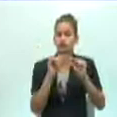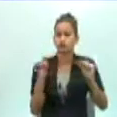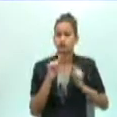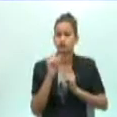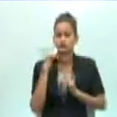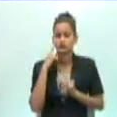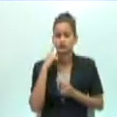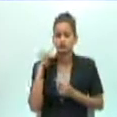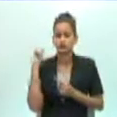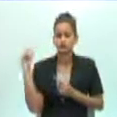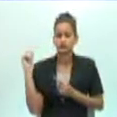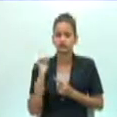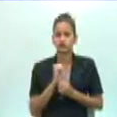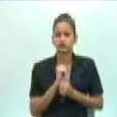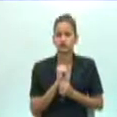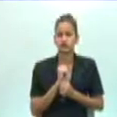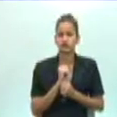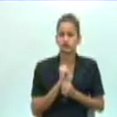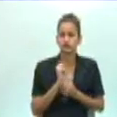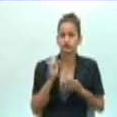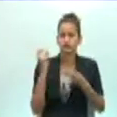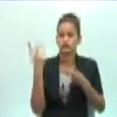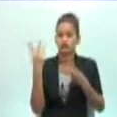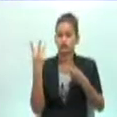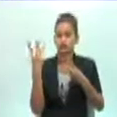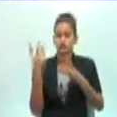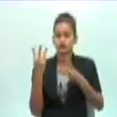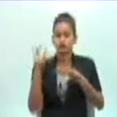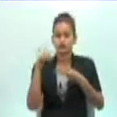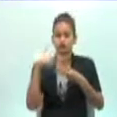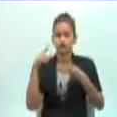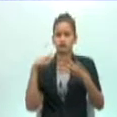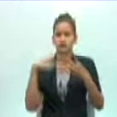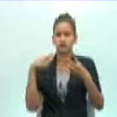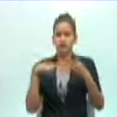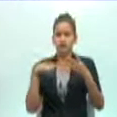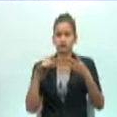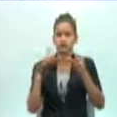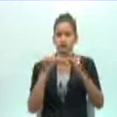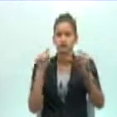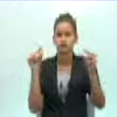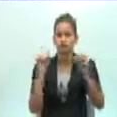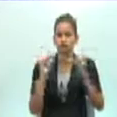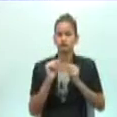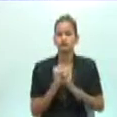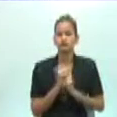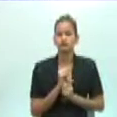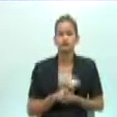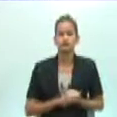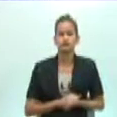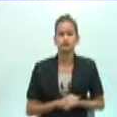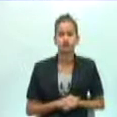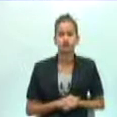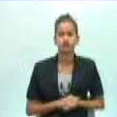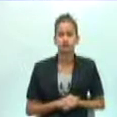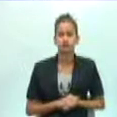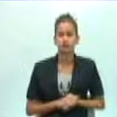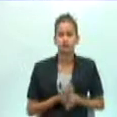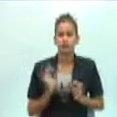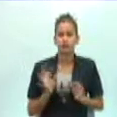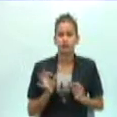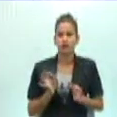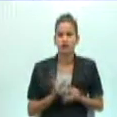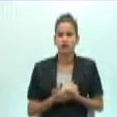costumbre, mas no la consideraban ahí como injusta. No fue el joven, sino el viejo quien salvó inteligentemente a la tribu. Vamos